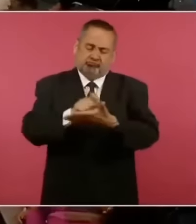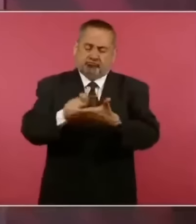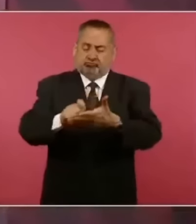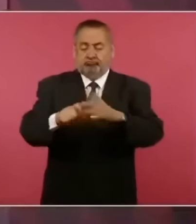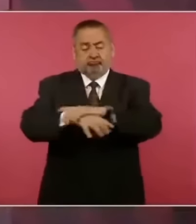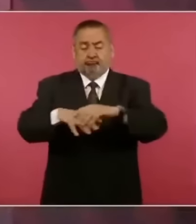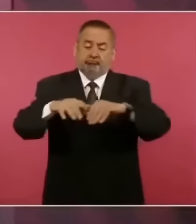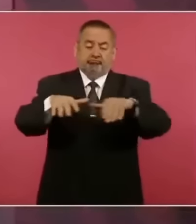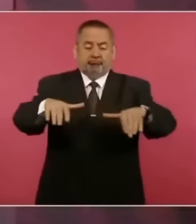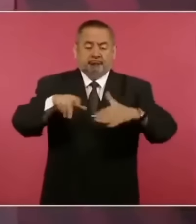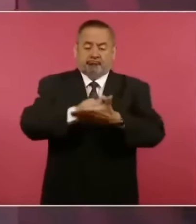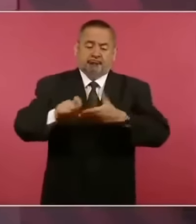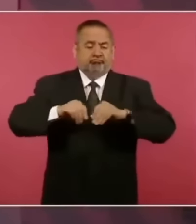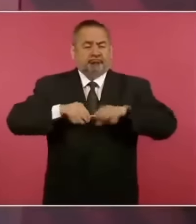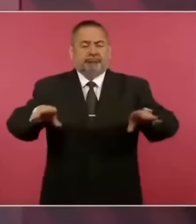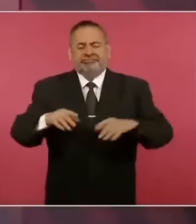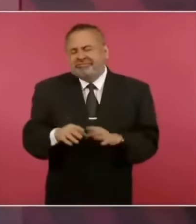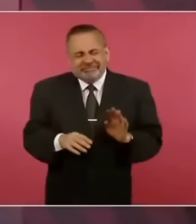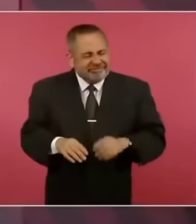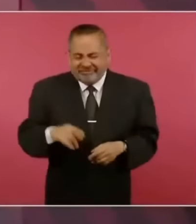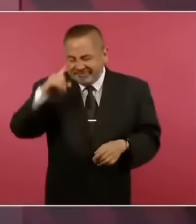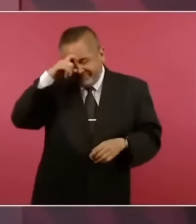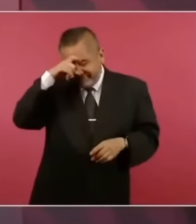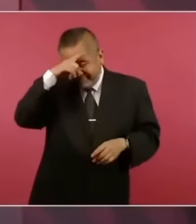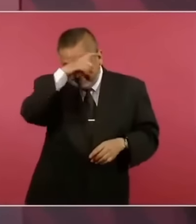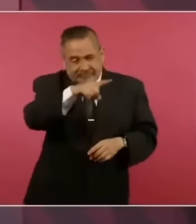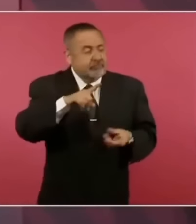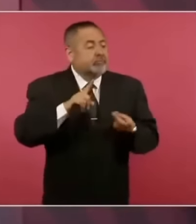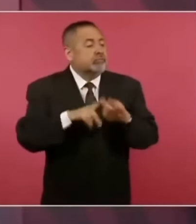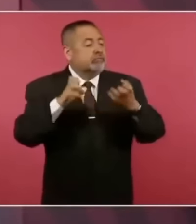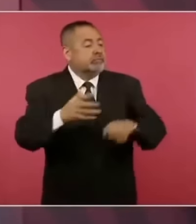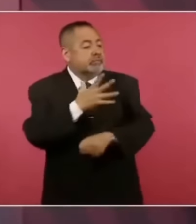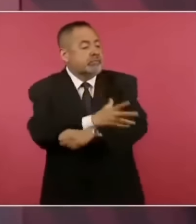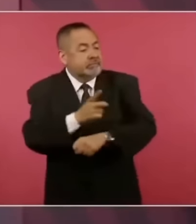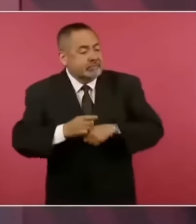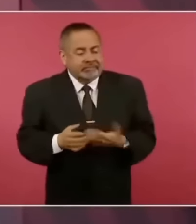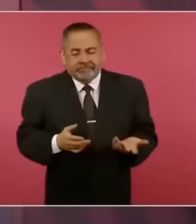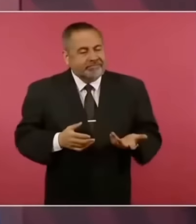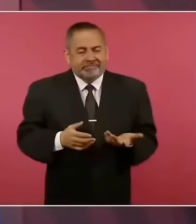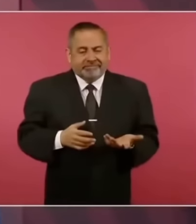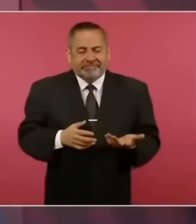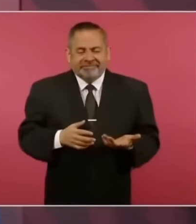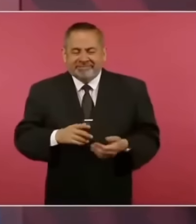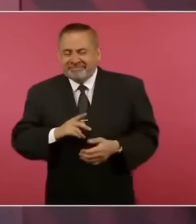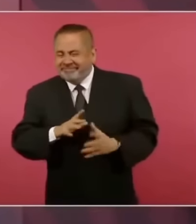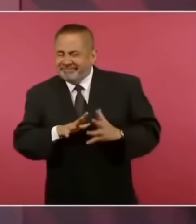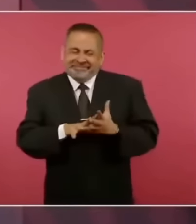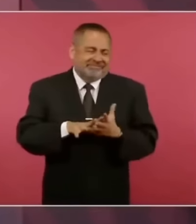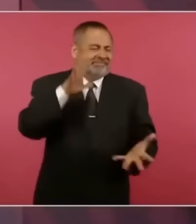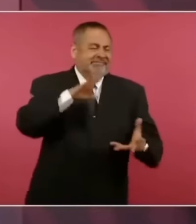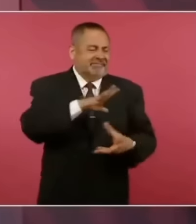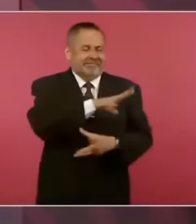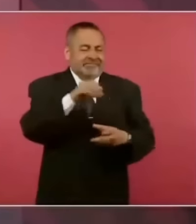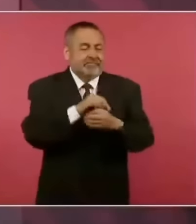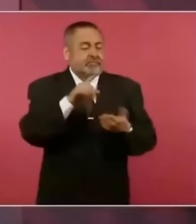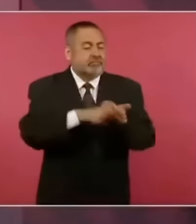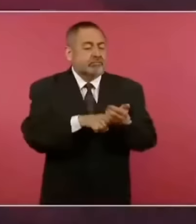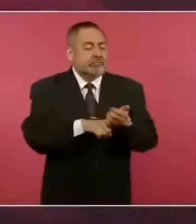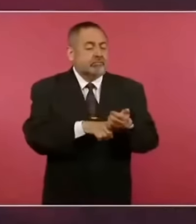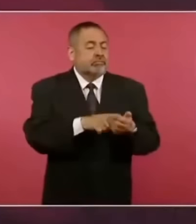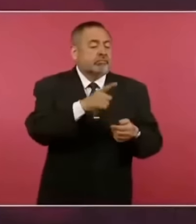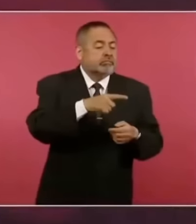un periódico este que no esté de una u